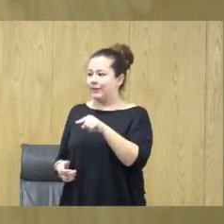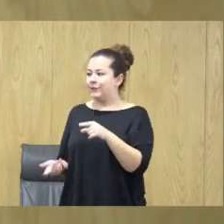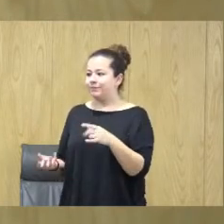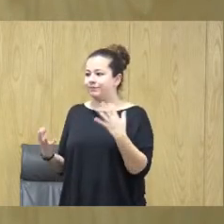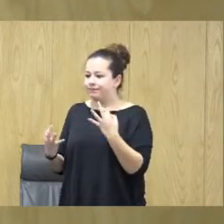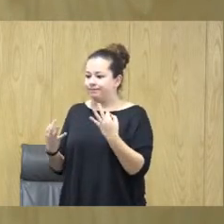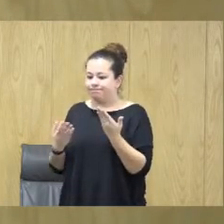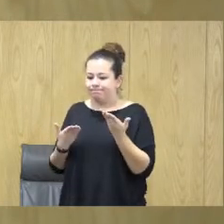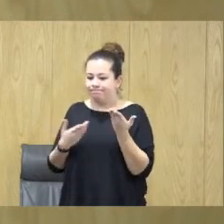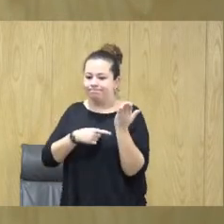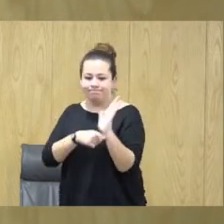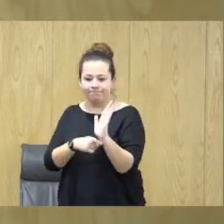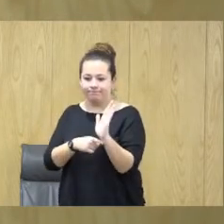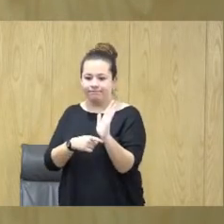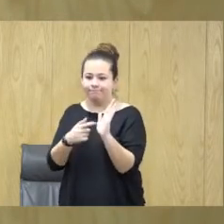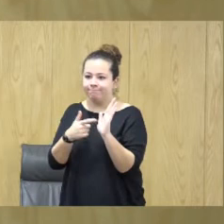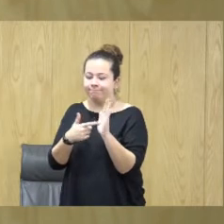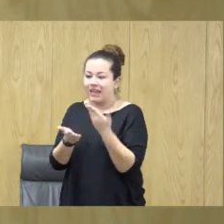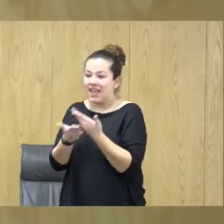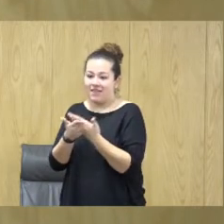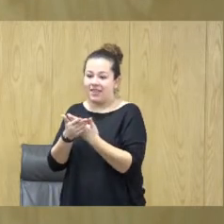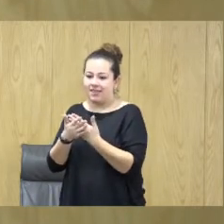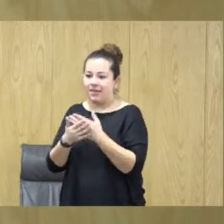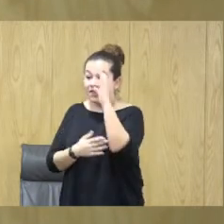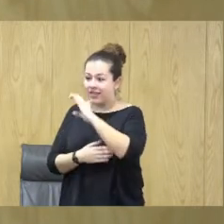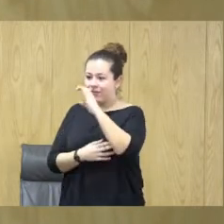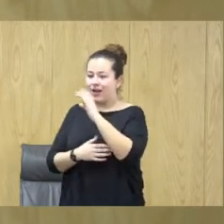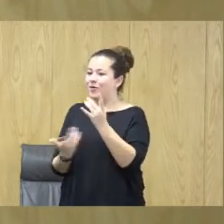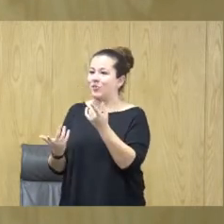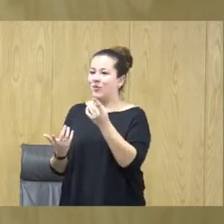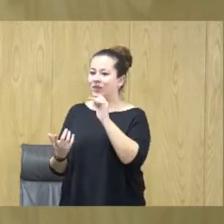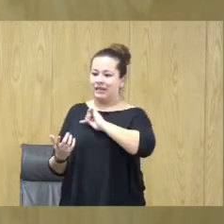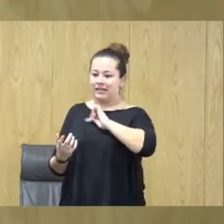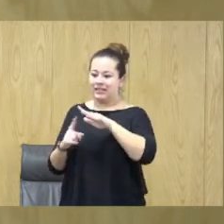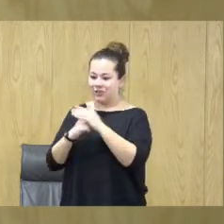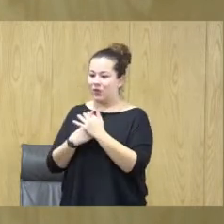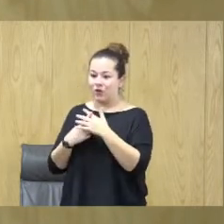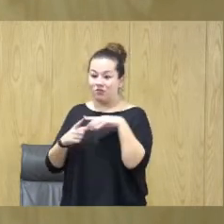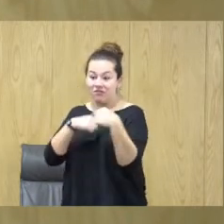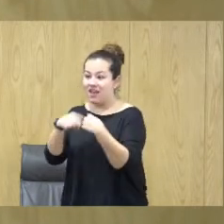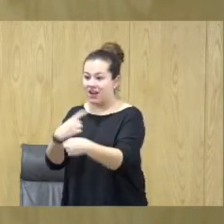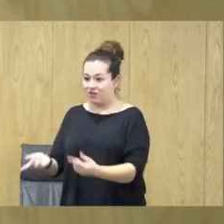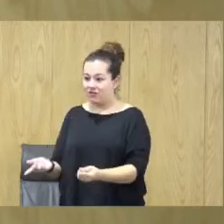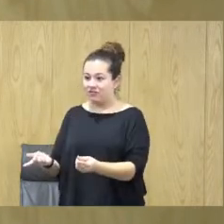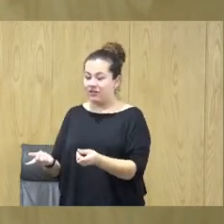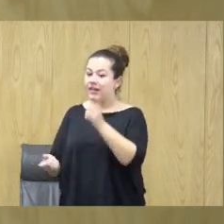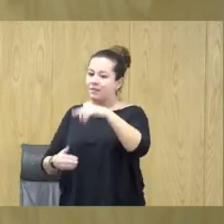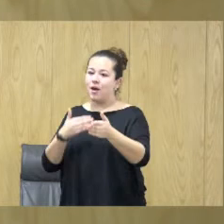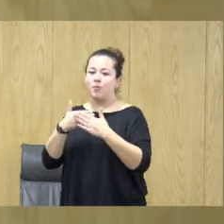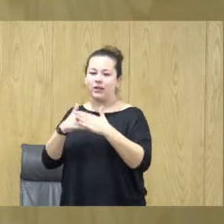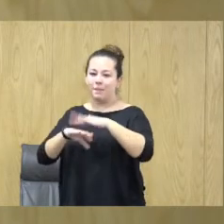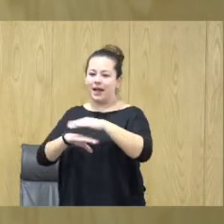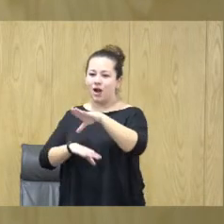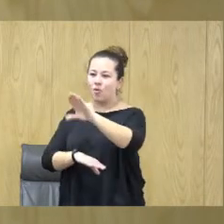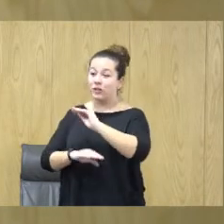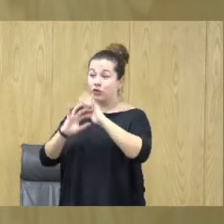poner una evidencia científica en un sentir diario, en un actuar diario, y la puerta para la comprensión del